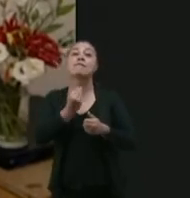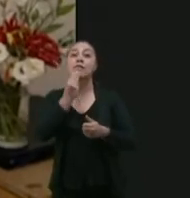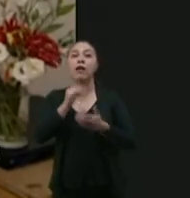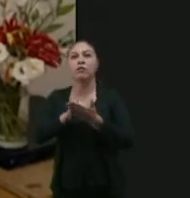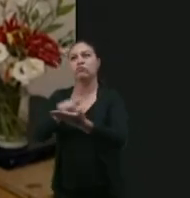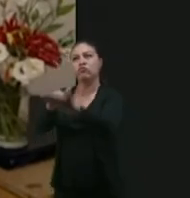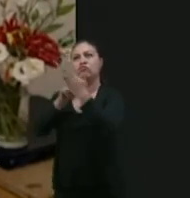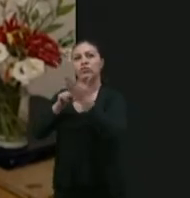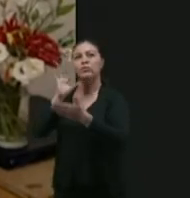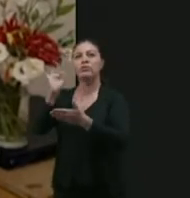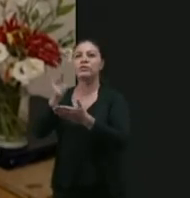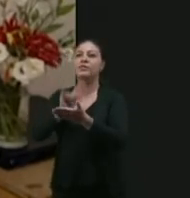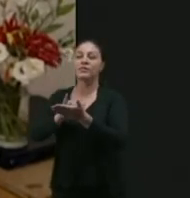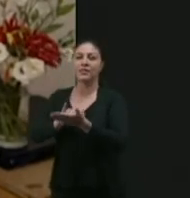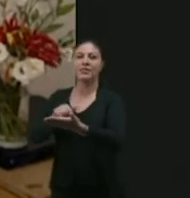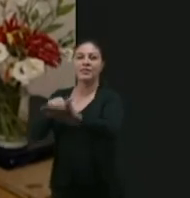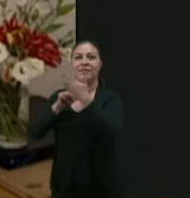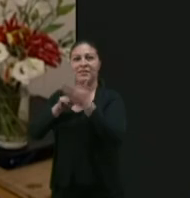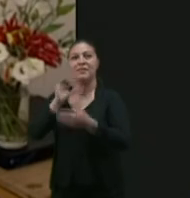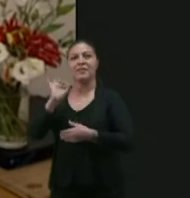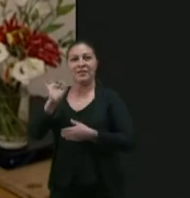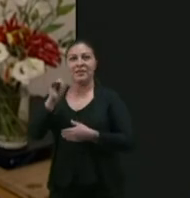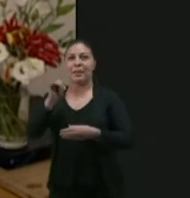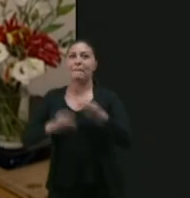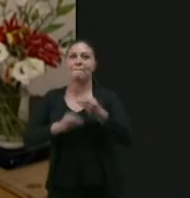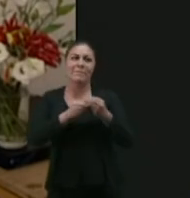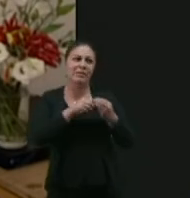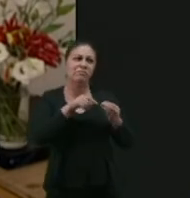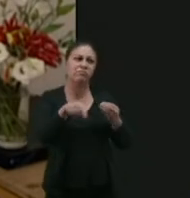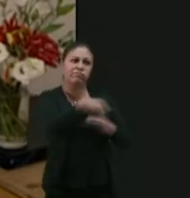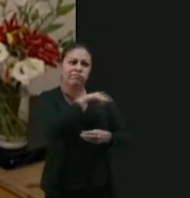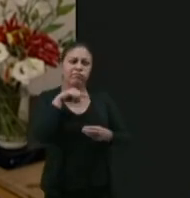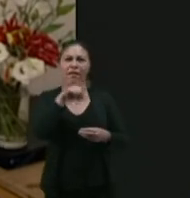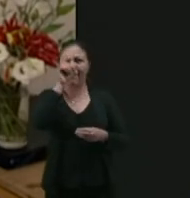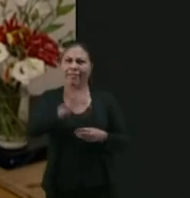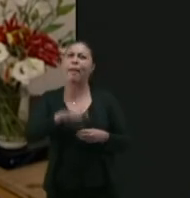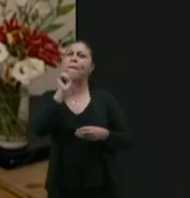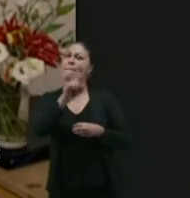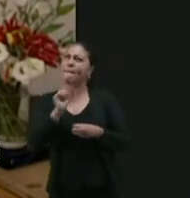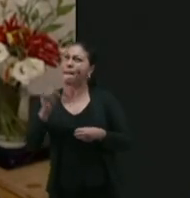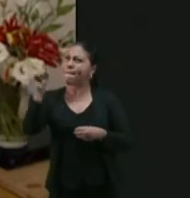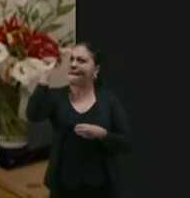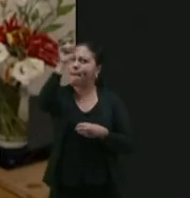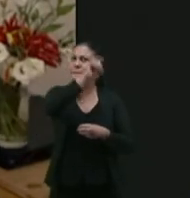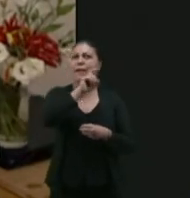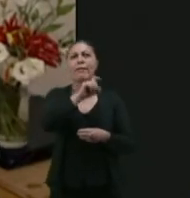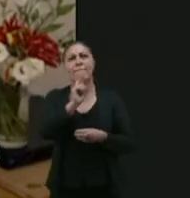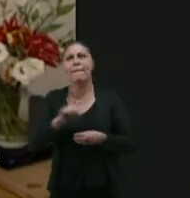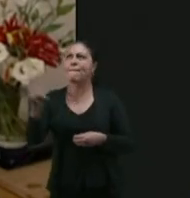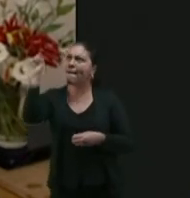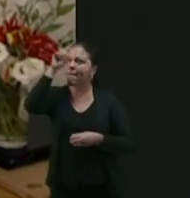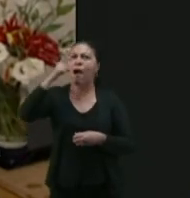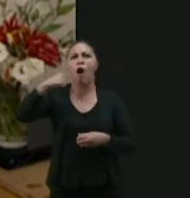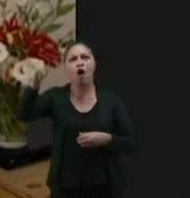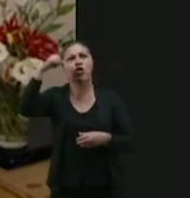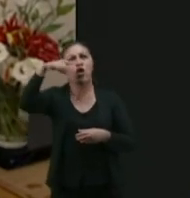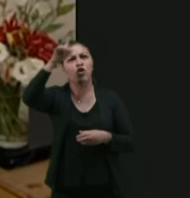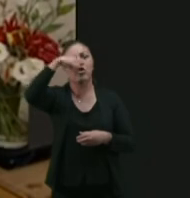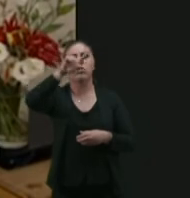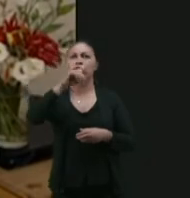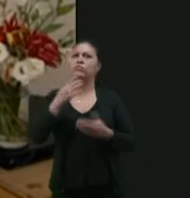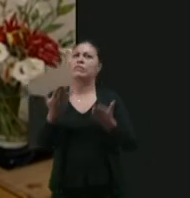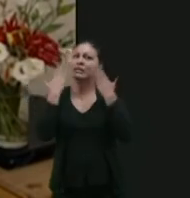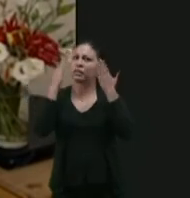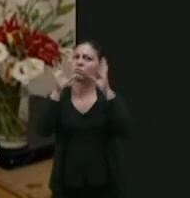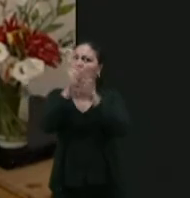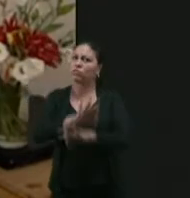de ahí en adelante? Y en muchos casos decimos, bueno, tenemos que ir a otros lugares significativamente diferentes en los cuales sea más fácil participar, que no